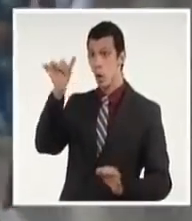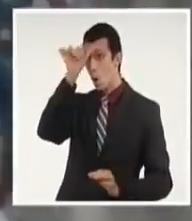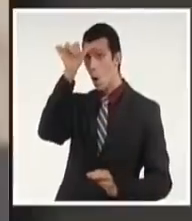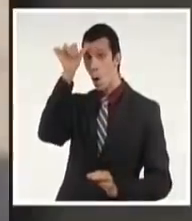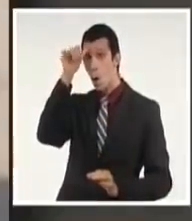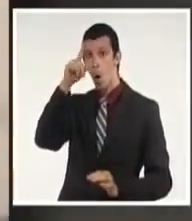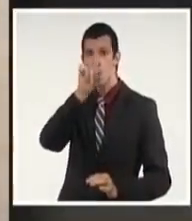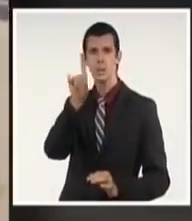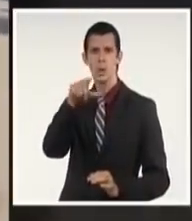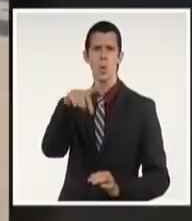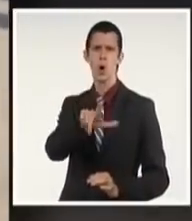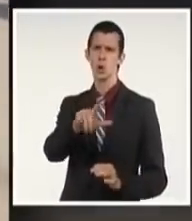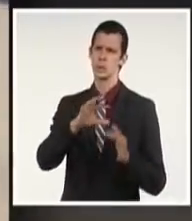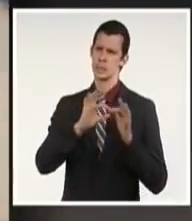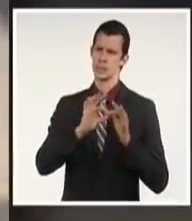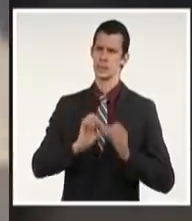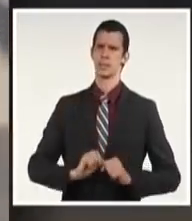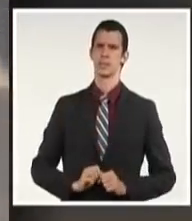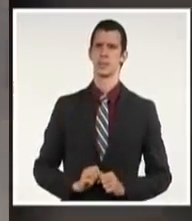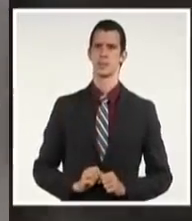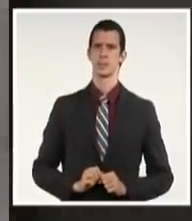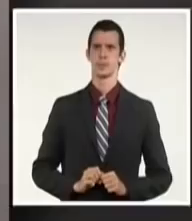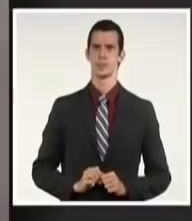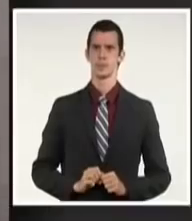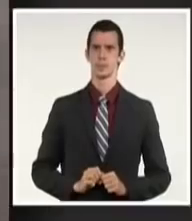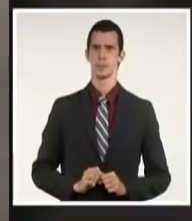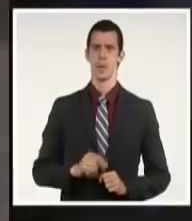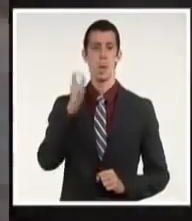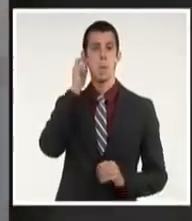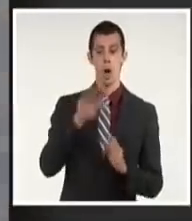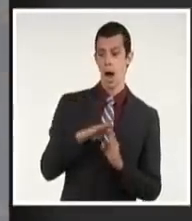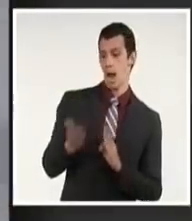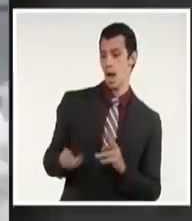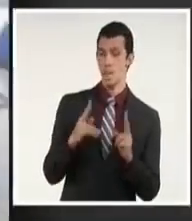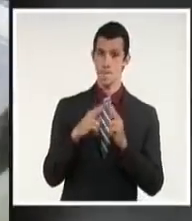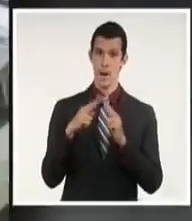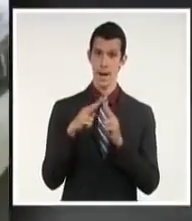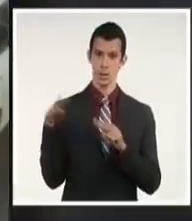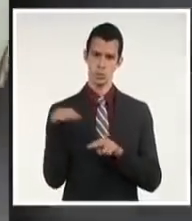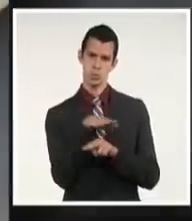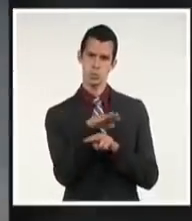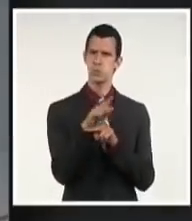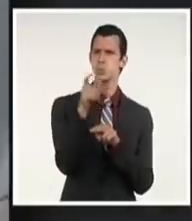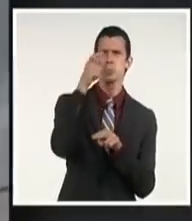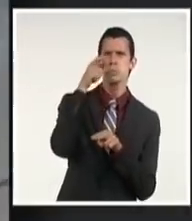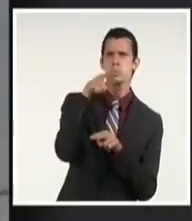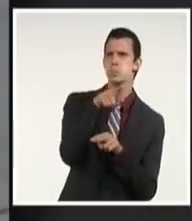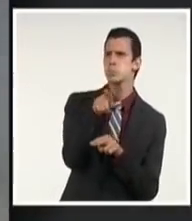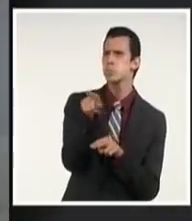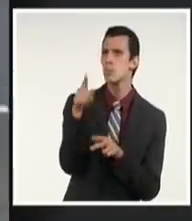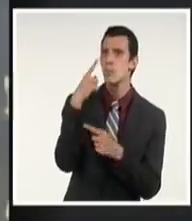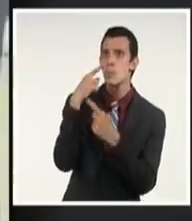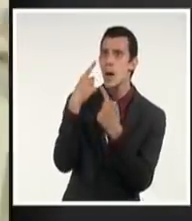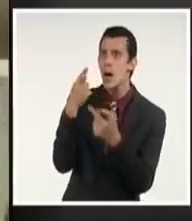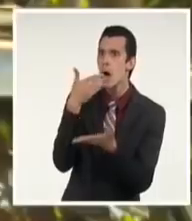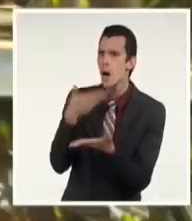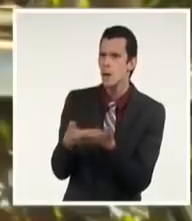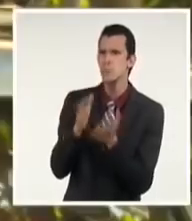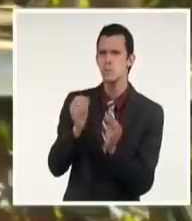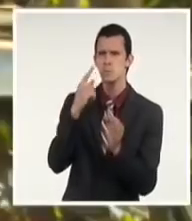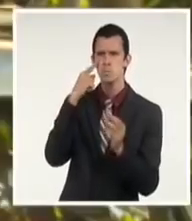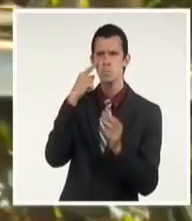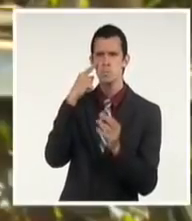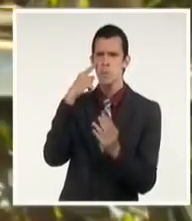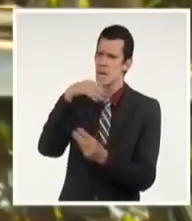y su compañero cumplían el servicio de vigilancia y patrullaje en la capital. En ese momento, todo cambió. Y se nos